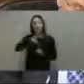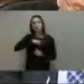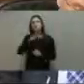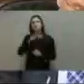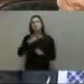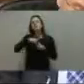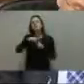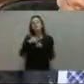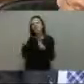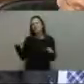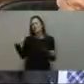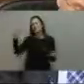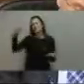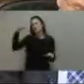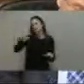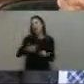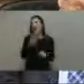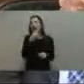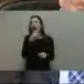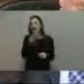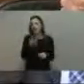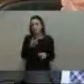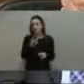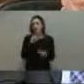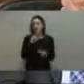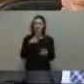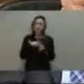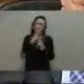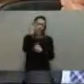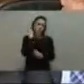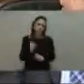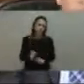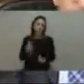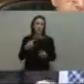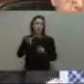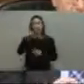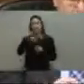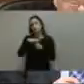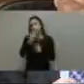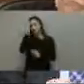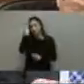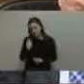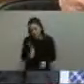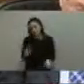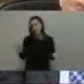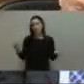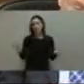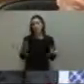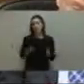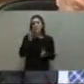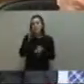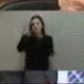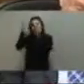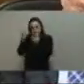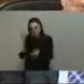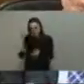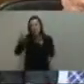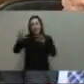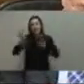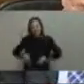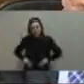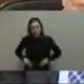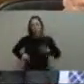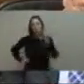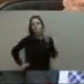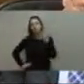desde Areces, otro que tal baila. Vaya concluyendo. Termino, presidente. Otro que tal baila. Y que usted consintió, perpetuó hasta